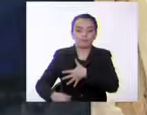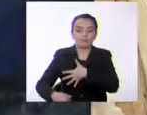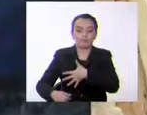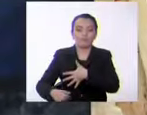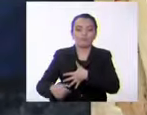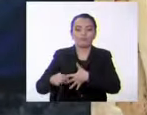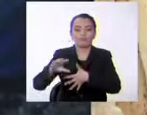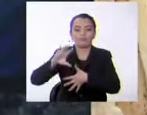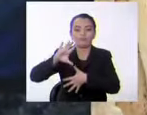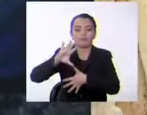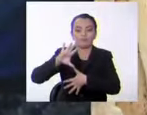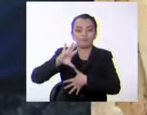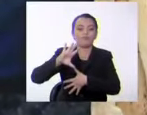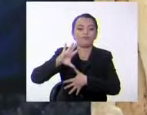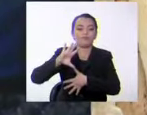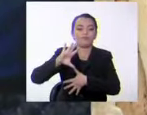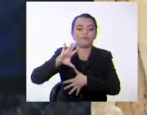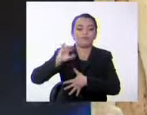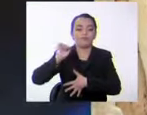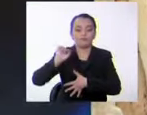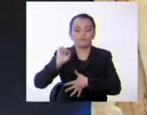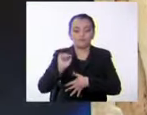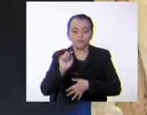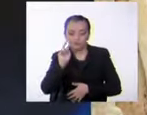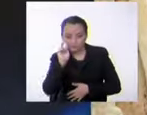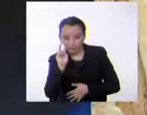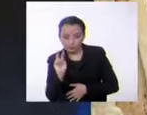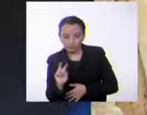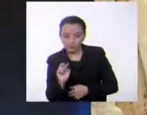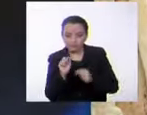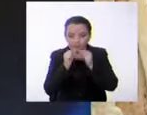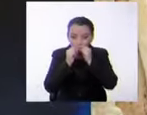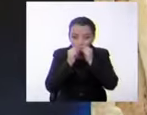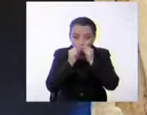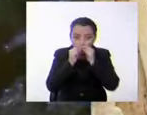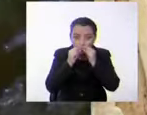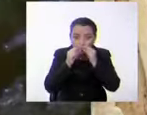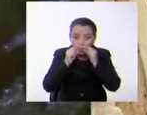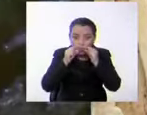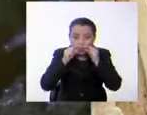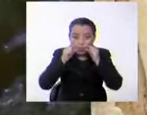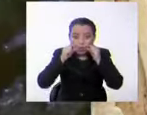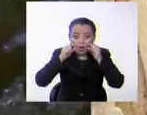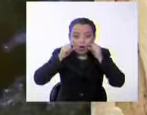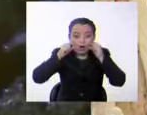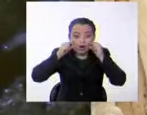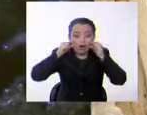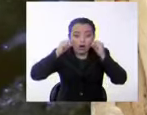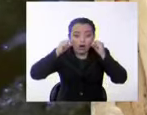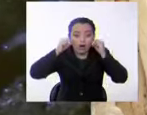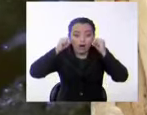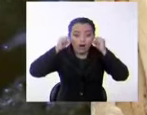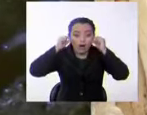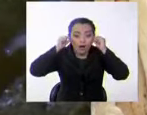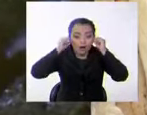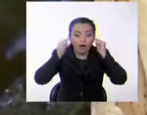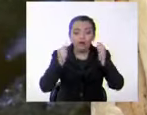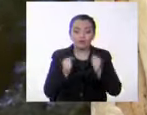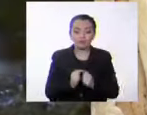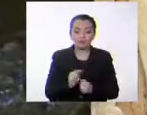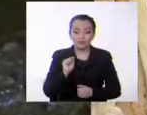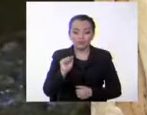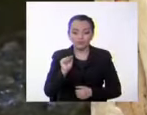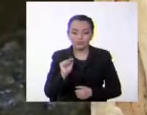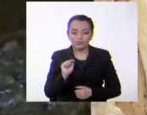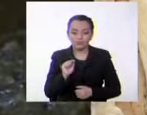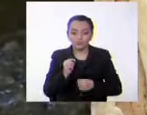Así es. Aunque parezca increíble, la boca de la rana cornuda, también conocida como rana Pac-Man, ocupa